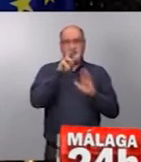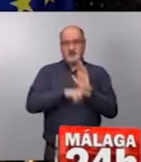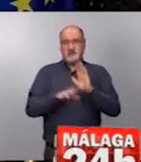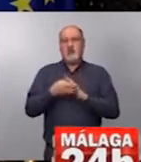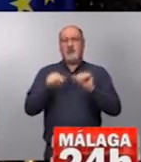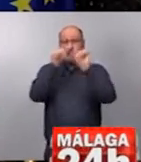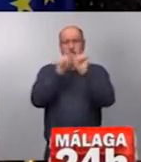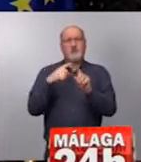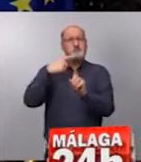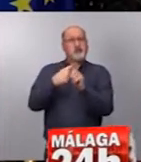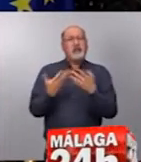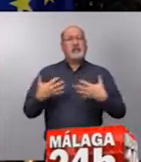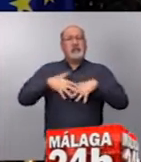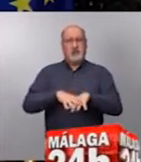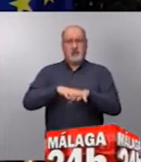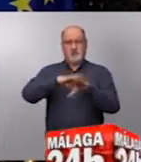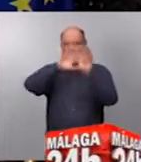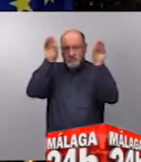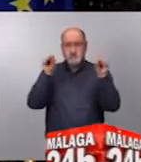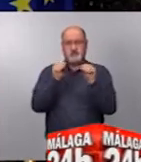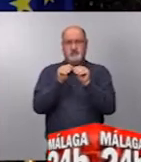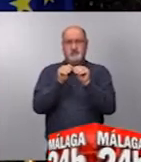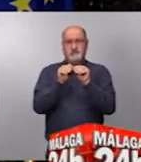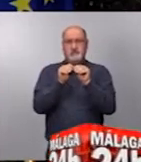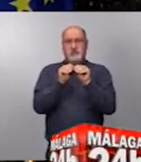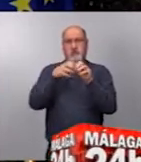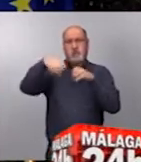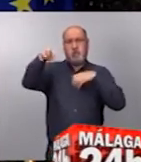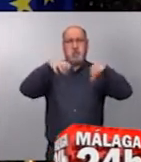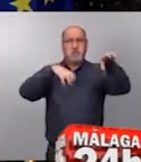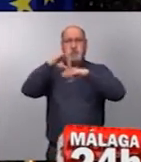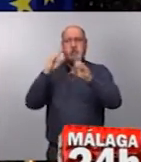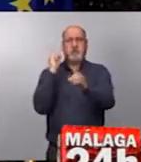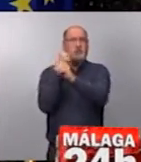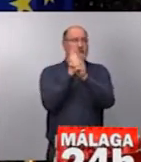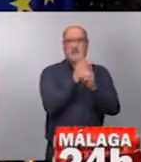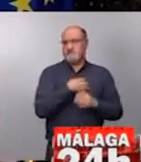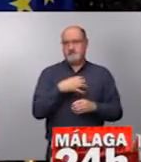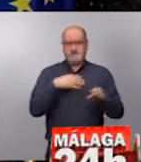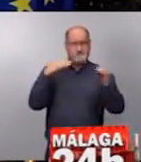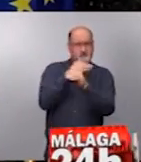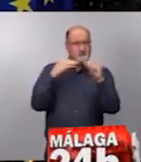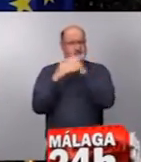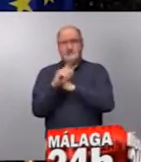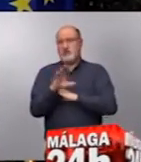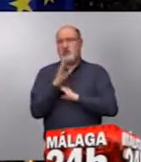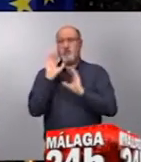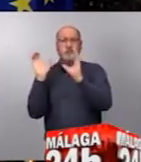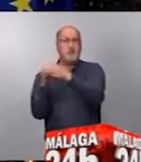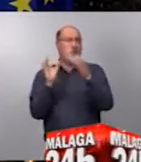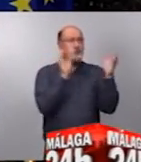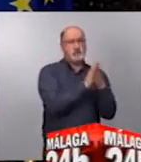Creo que no es bueno que haya bloques de unos países defendiendo una postura, de otros países defendiendo otra